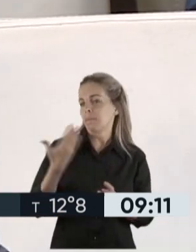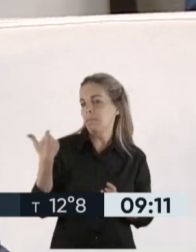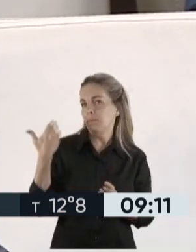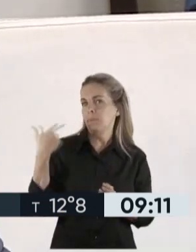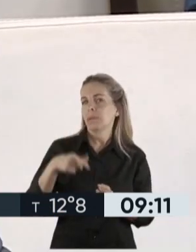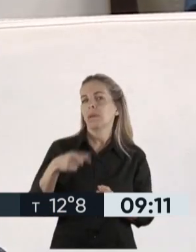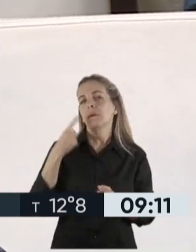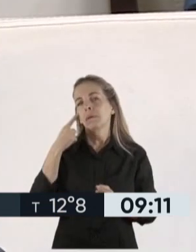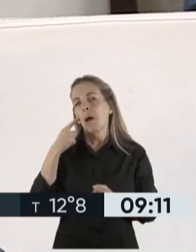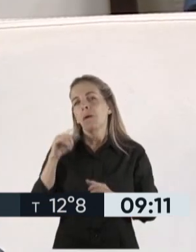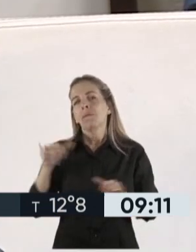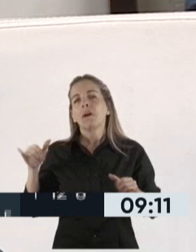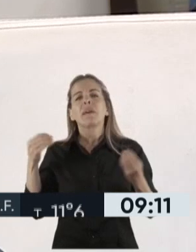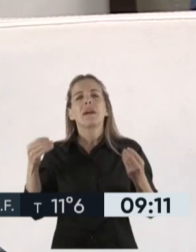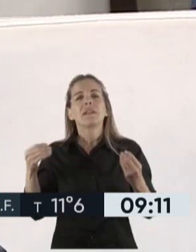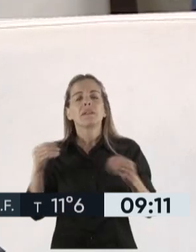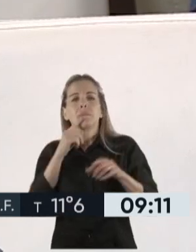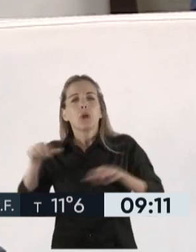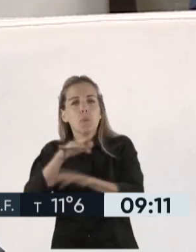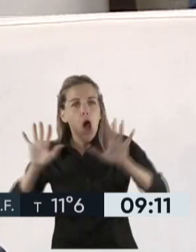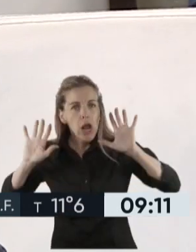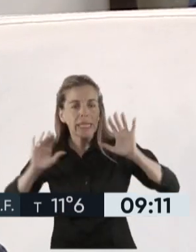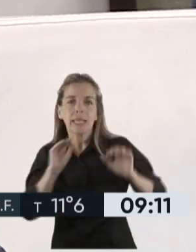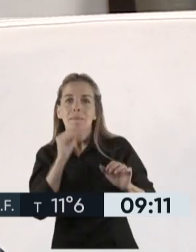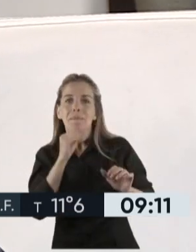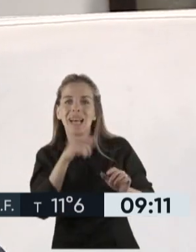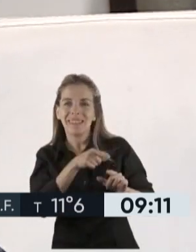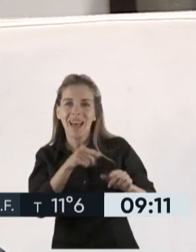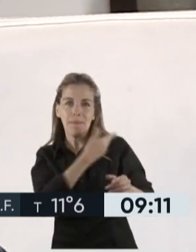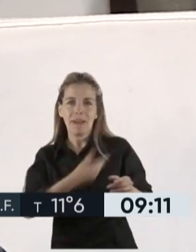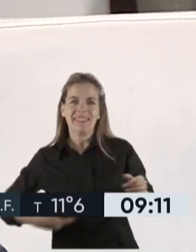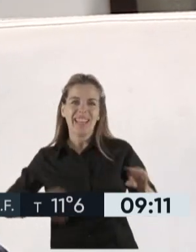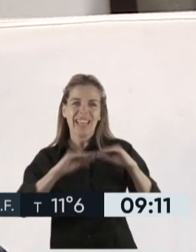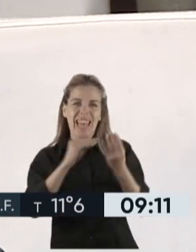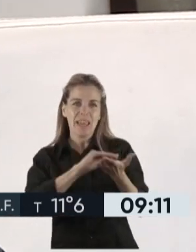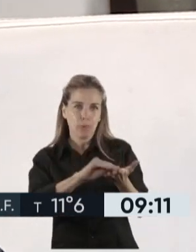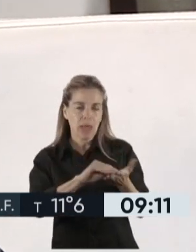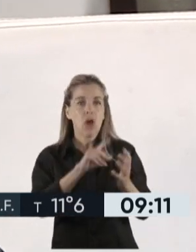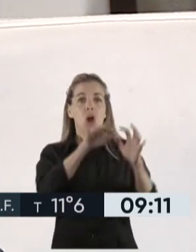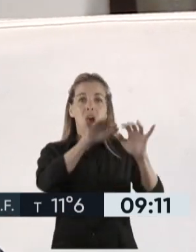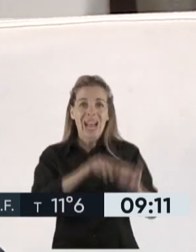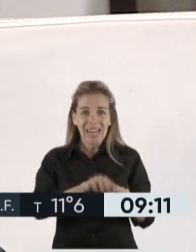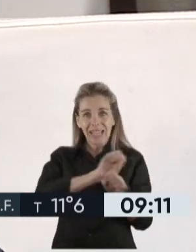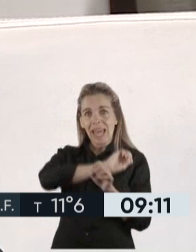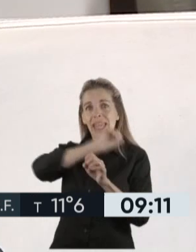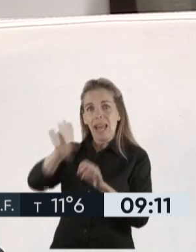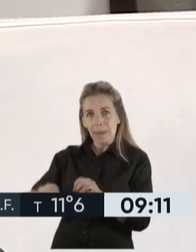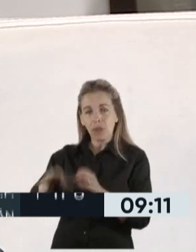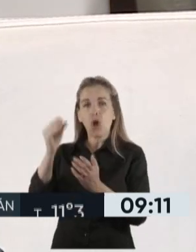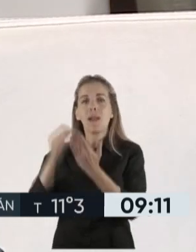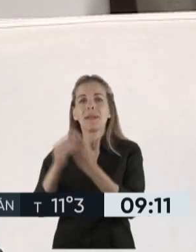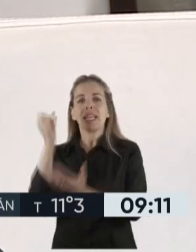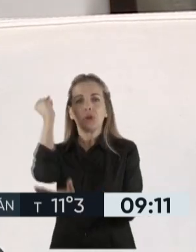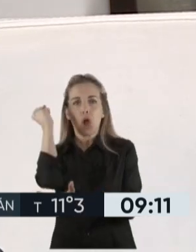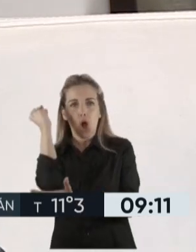se conoció que el presidente de la Cámara de Diputados, Sergio Massa, le envió una carta al ministro de Economía, Martín Guzmán, con copia al presidente de la